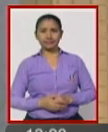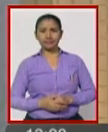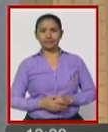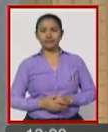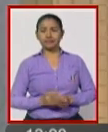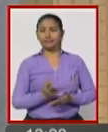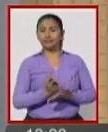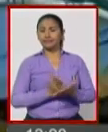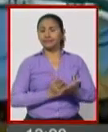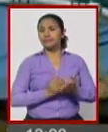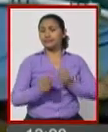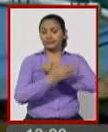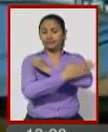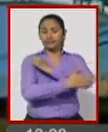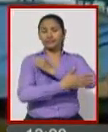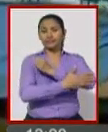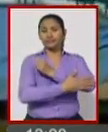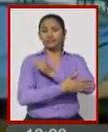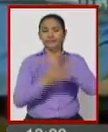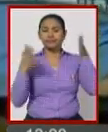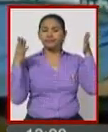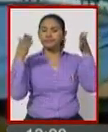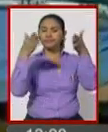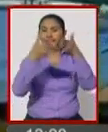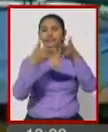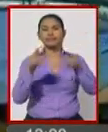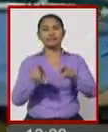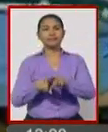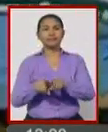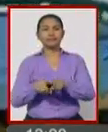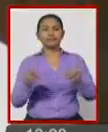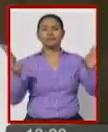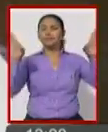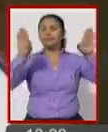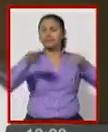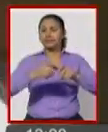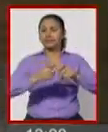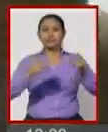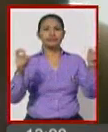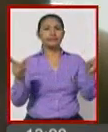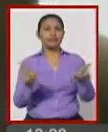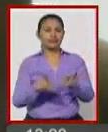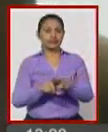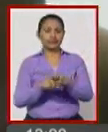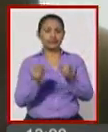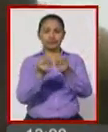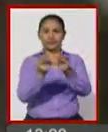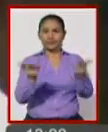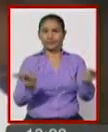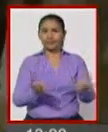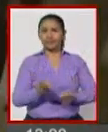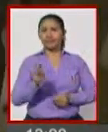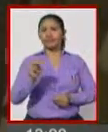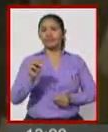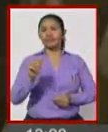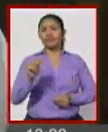En la parte rural estamos enfocando no más en la parte de Valle Grande y de la provincia Manuel María Caballero, que es